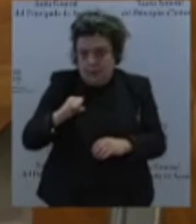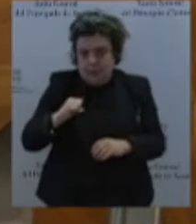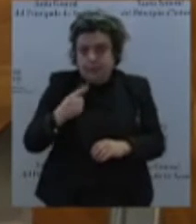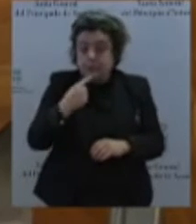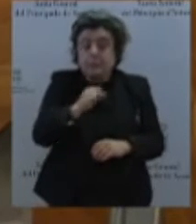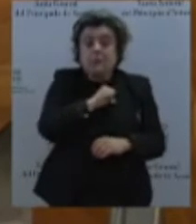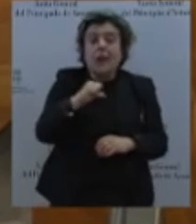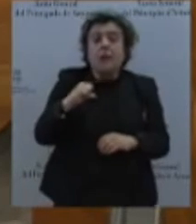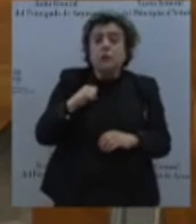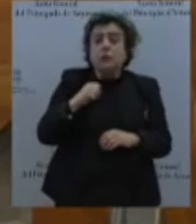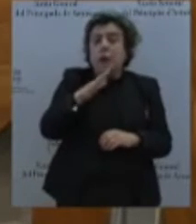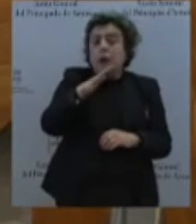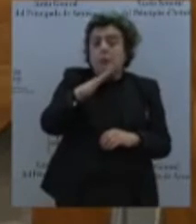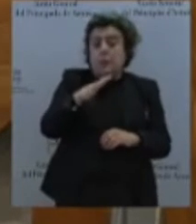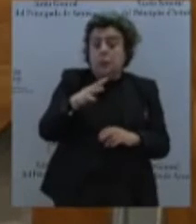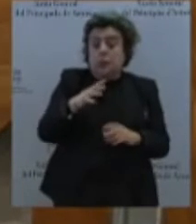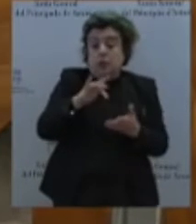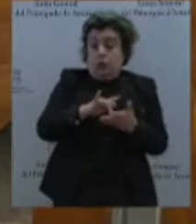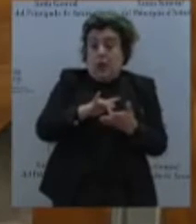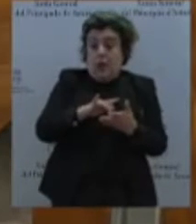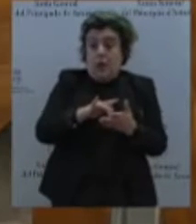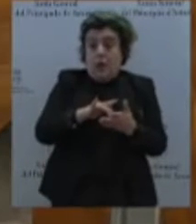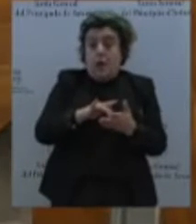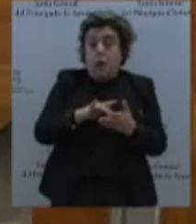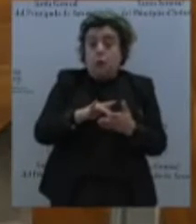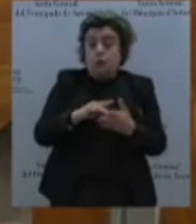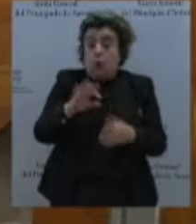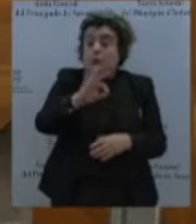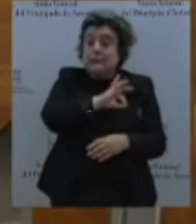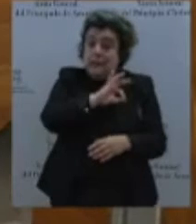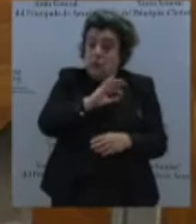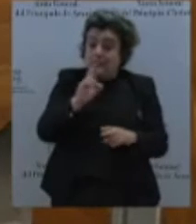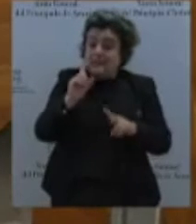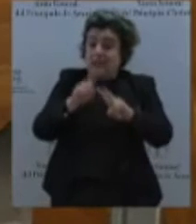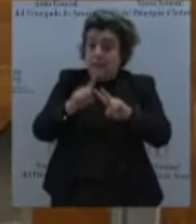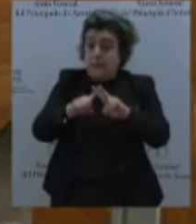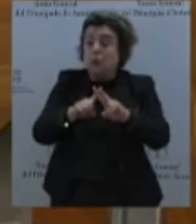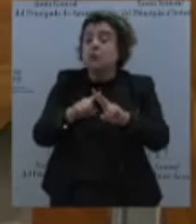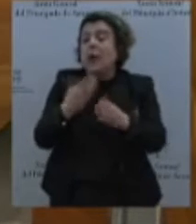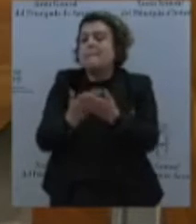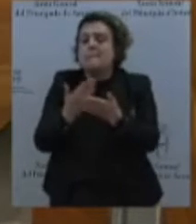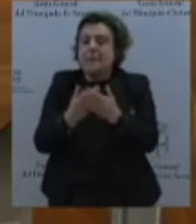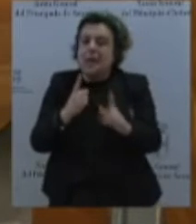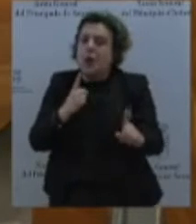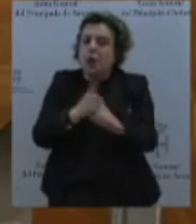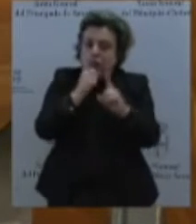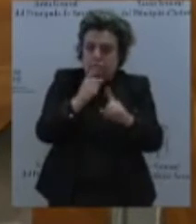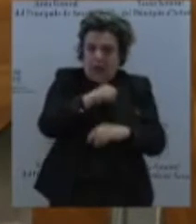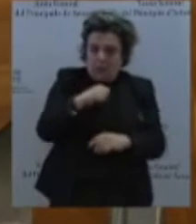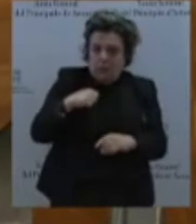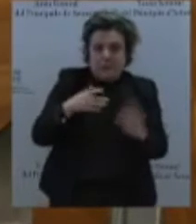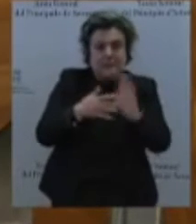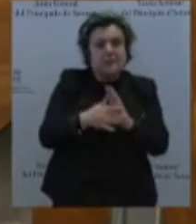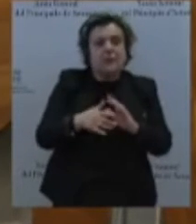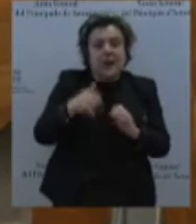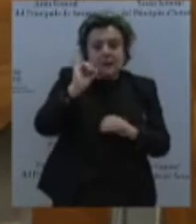Vox piden acabar con la autonomía, lo que están poniendo en riesgo es la sostenibilidad de nuestro sistema de salud y nuestro sistema educativo o de